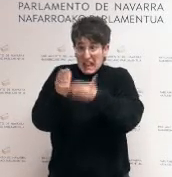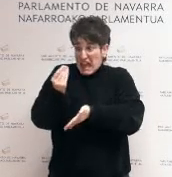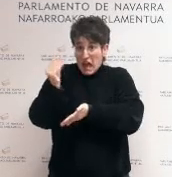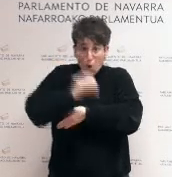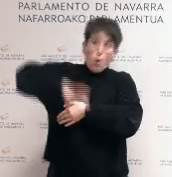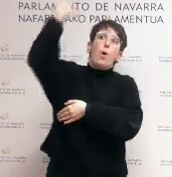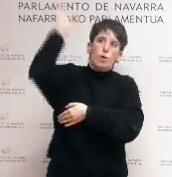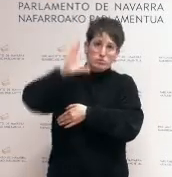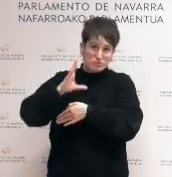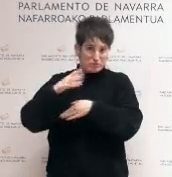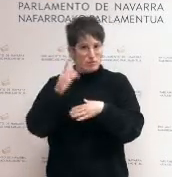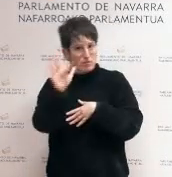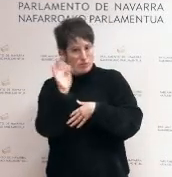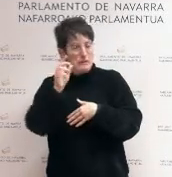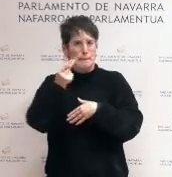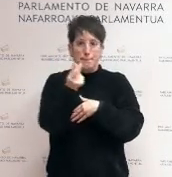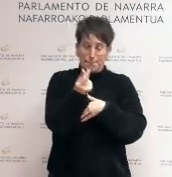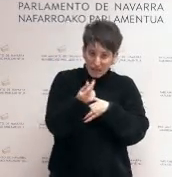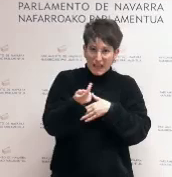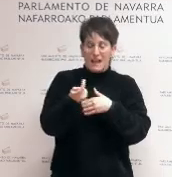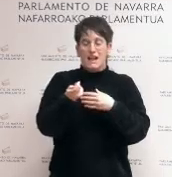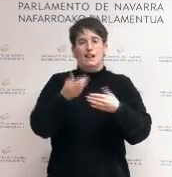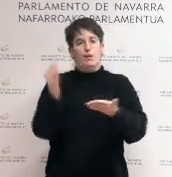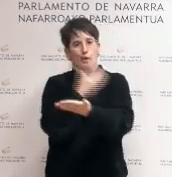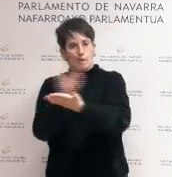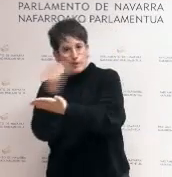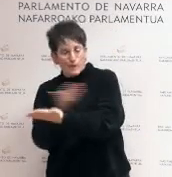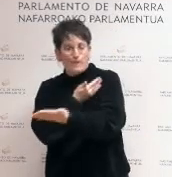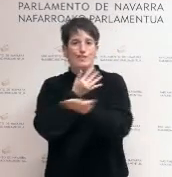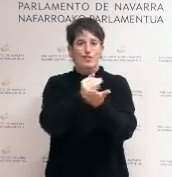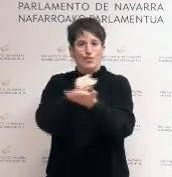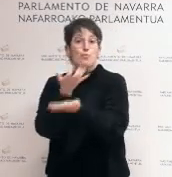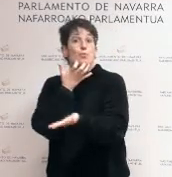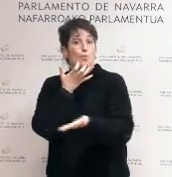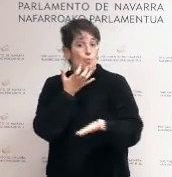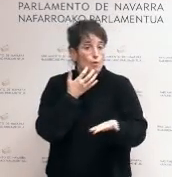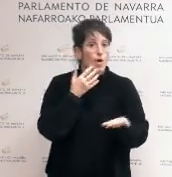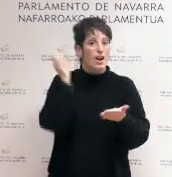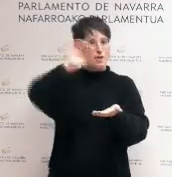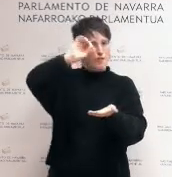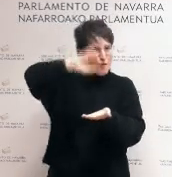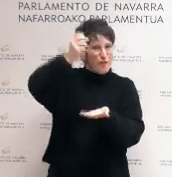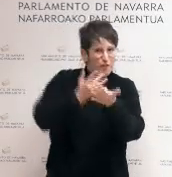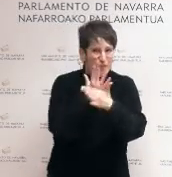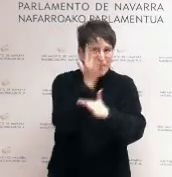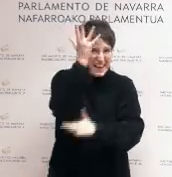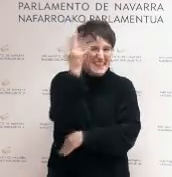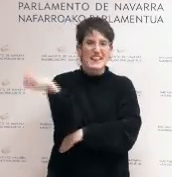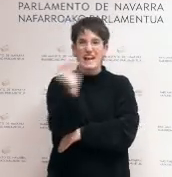productos imprescindibles para la producción agrícola, como son los fertilizantes, y que ha empujado al alza la inflación